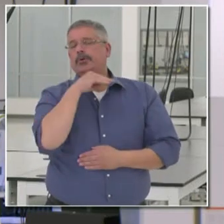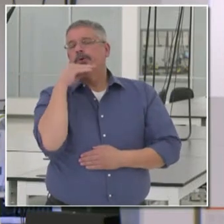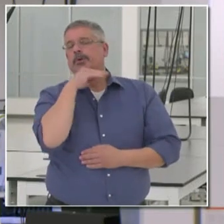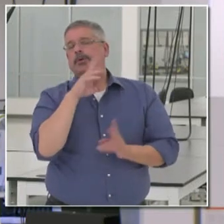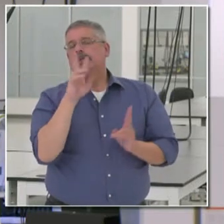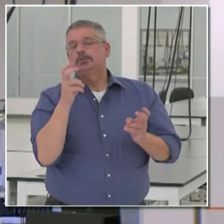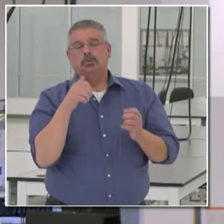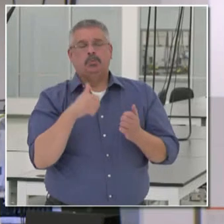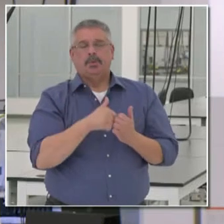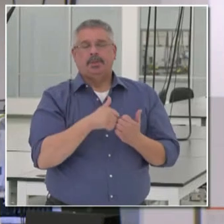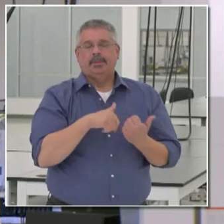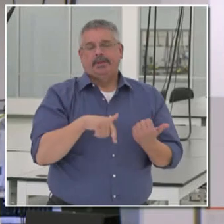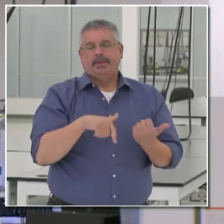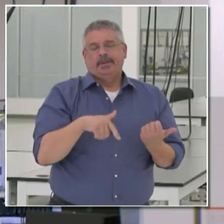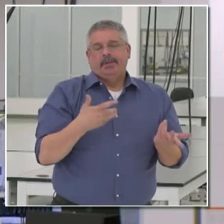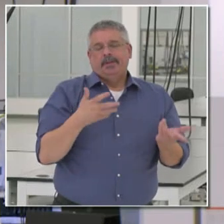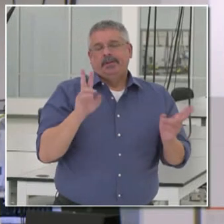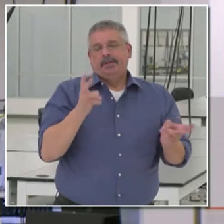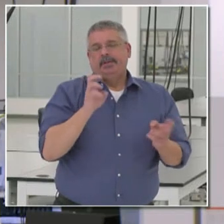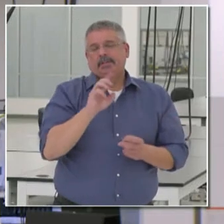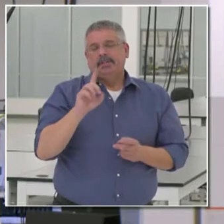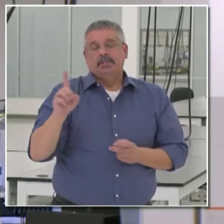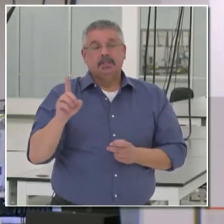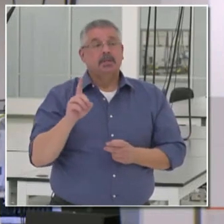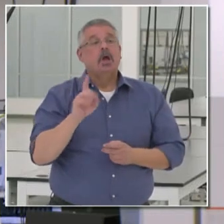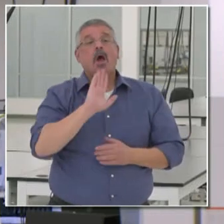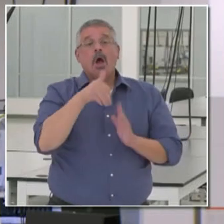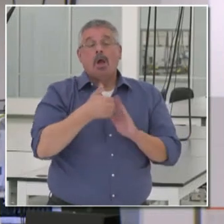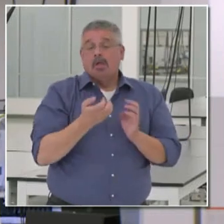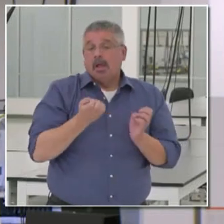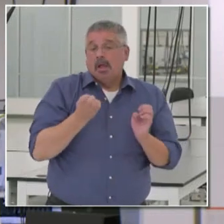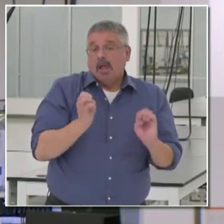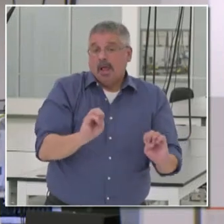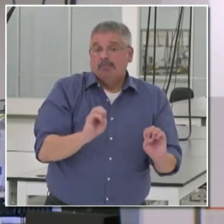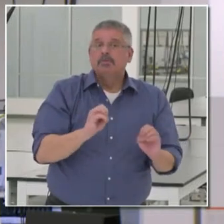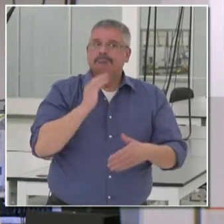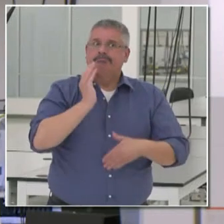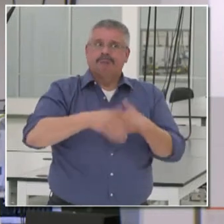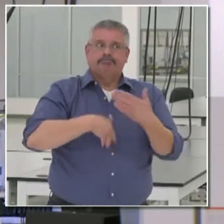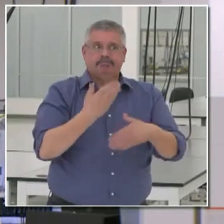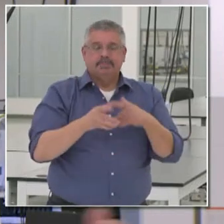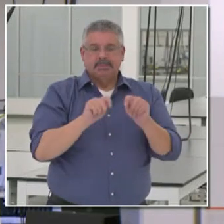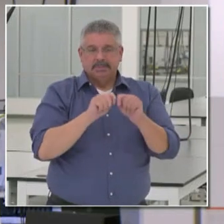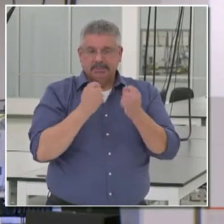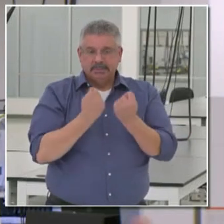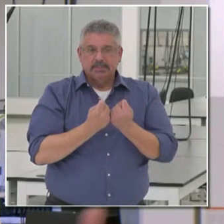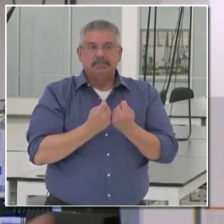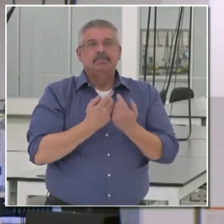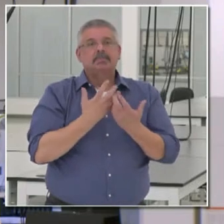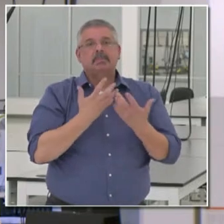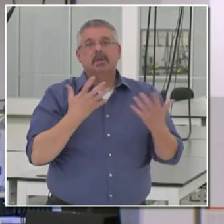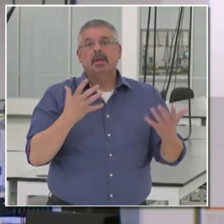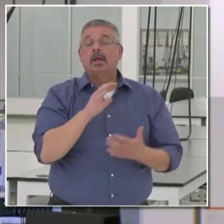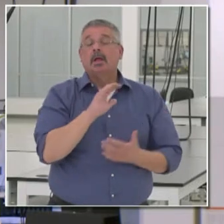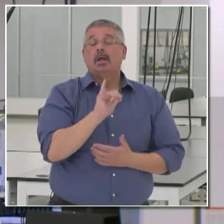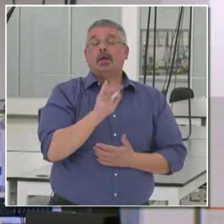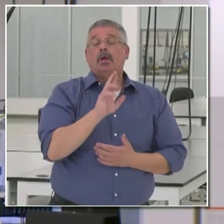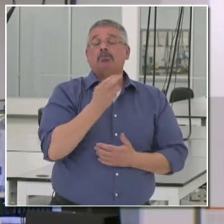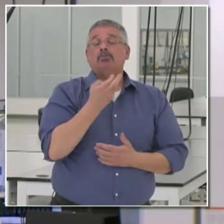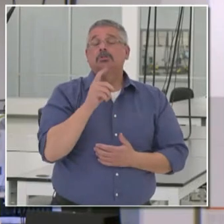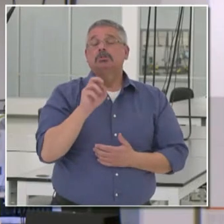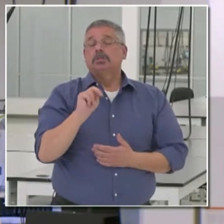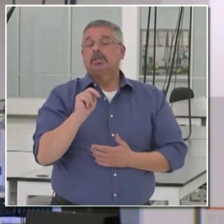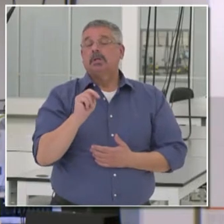únicos al estado de california pero que son significativos y pues todos esos esfuerzos están en su camino con un equipo de trabajo con a la